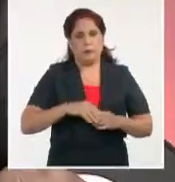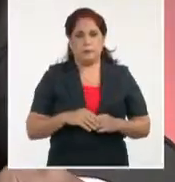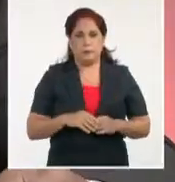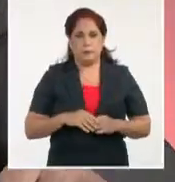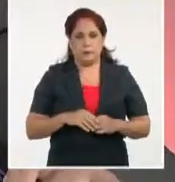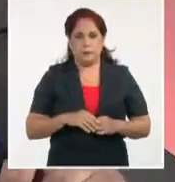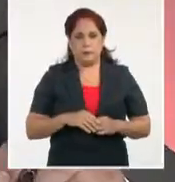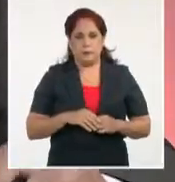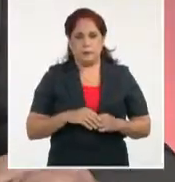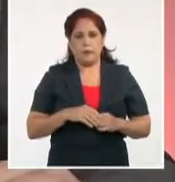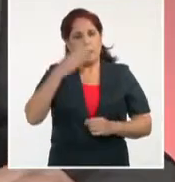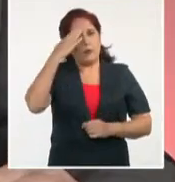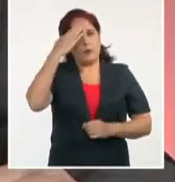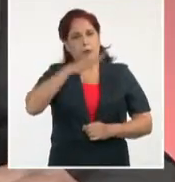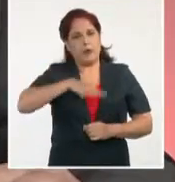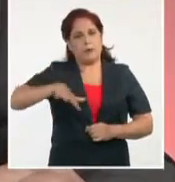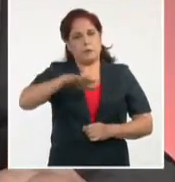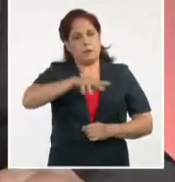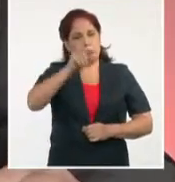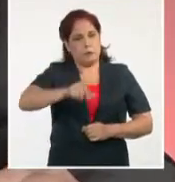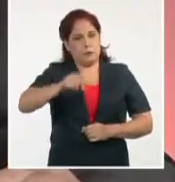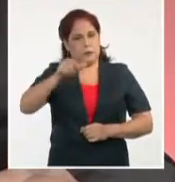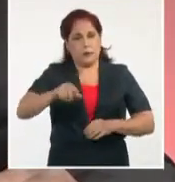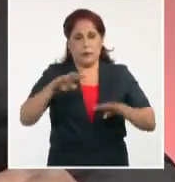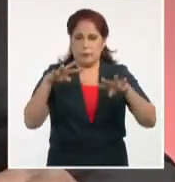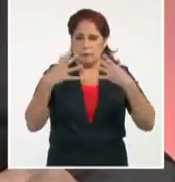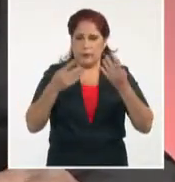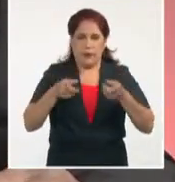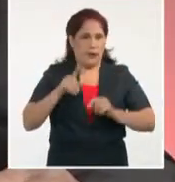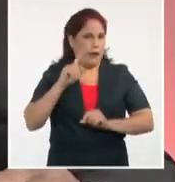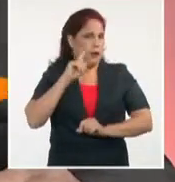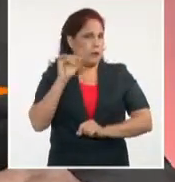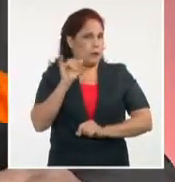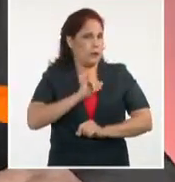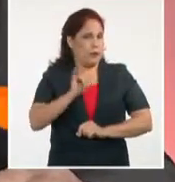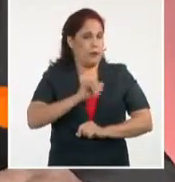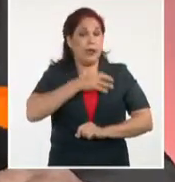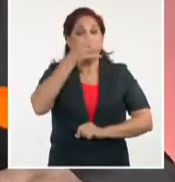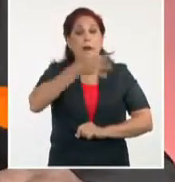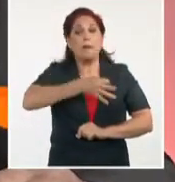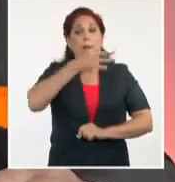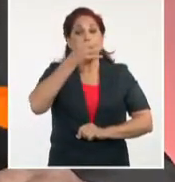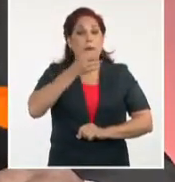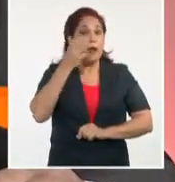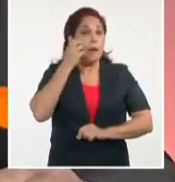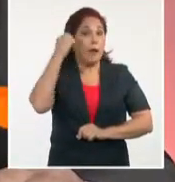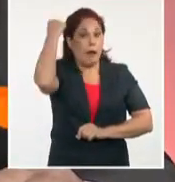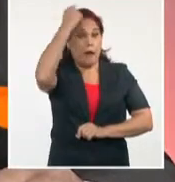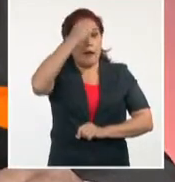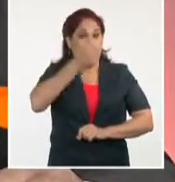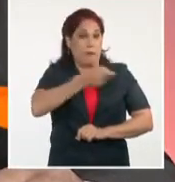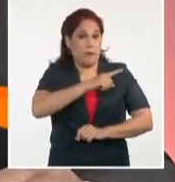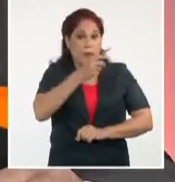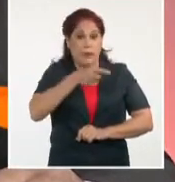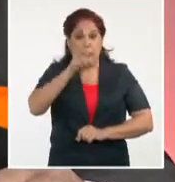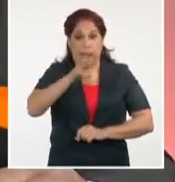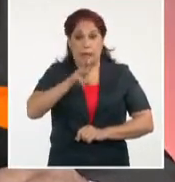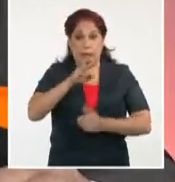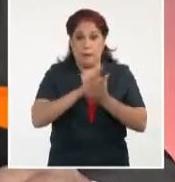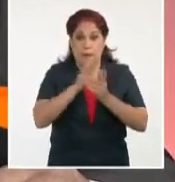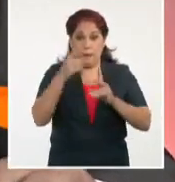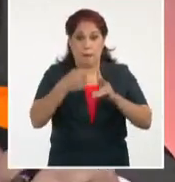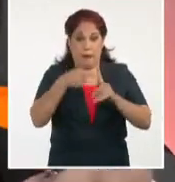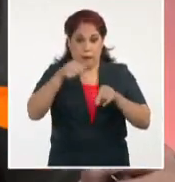Bien, Randy, un saludo para todos los televidentes y radioyentes. Como tú expresabas, el pasado 13 de mayo estuvimos aquí en la mesa